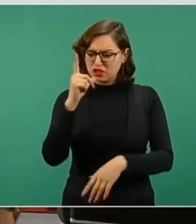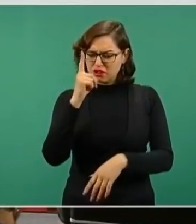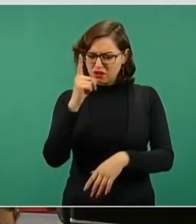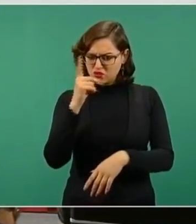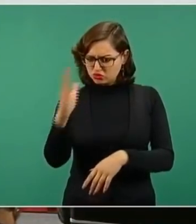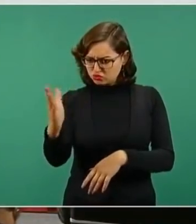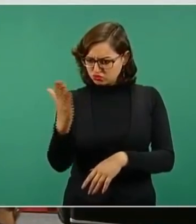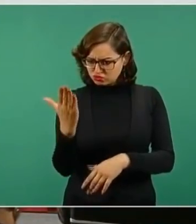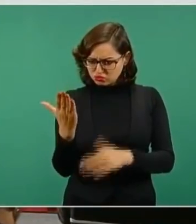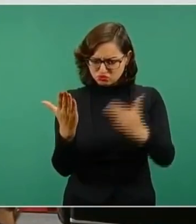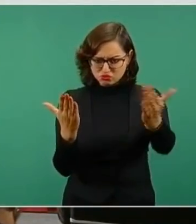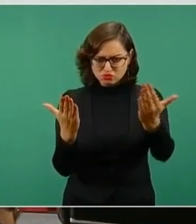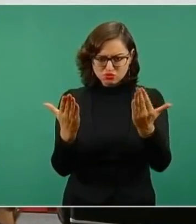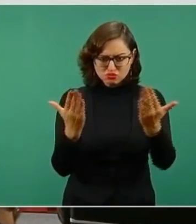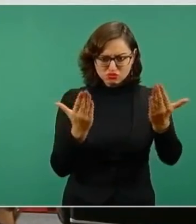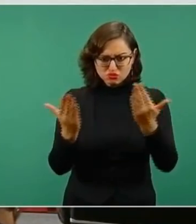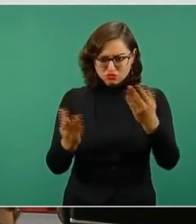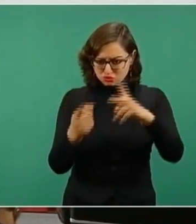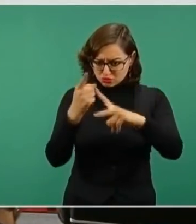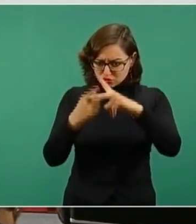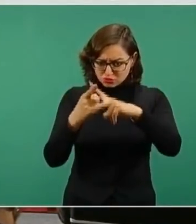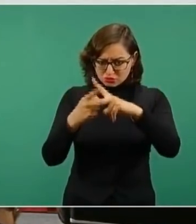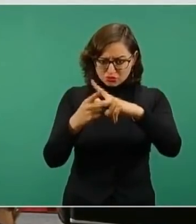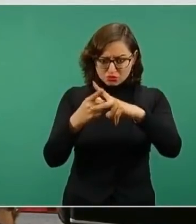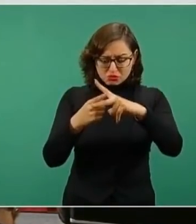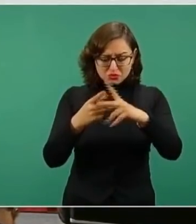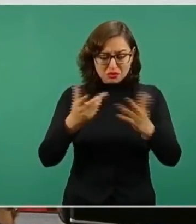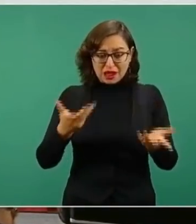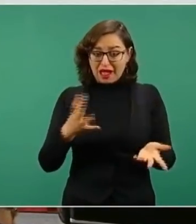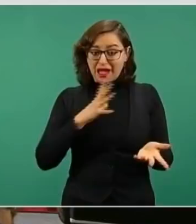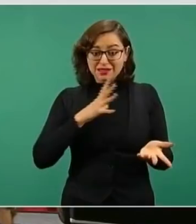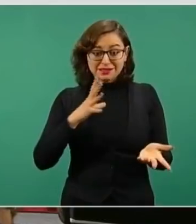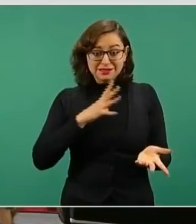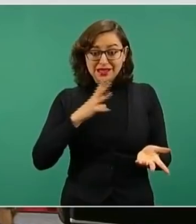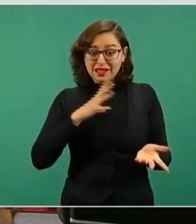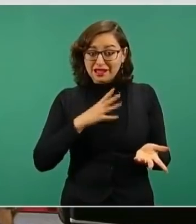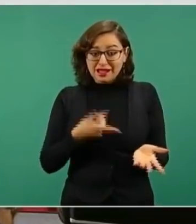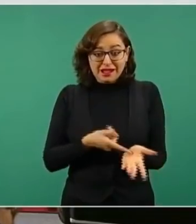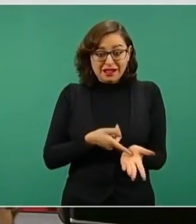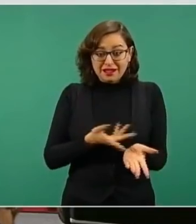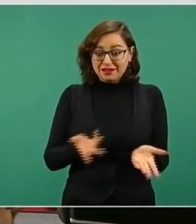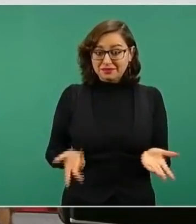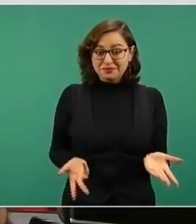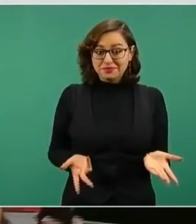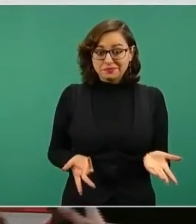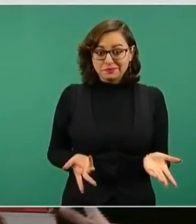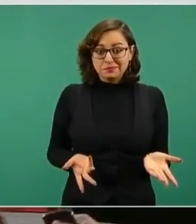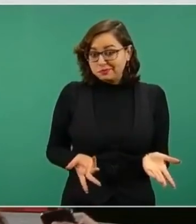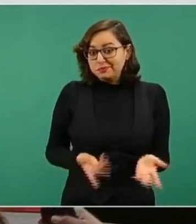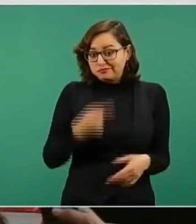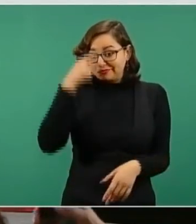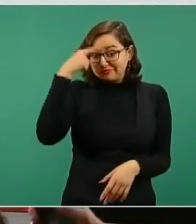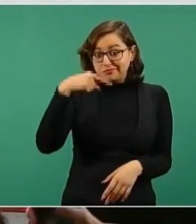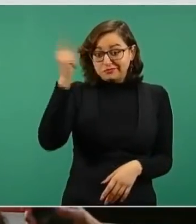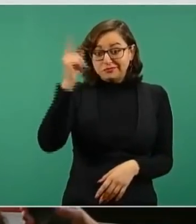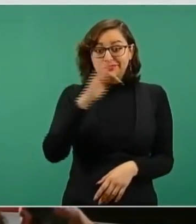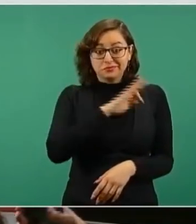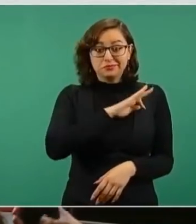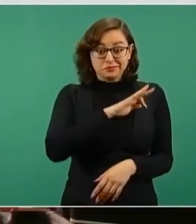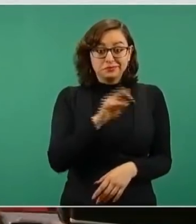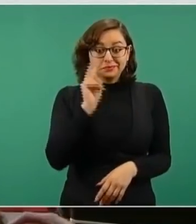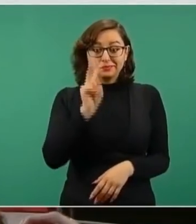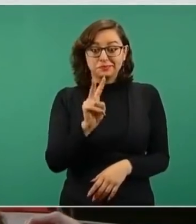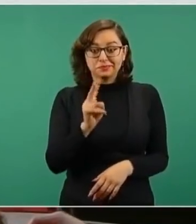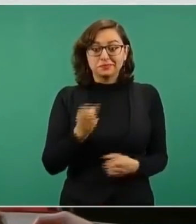el apoyo gubernamental, cómo se saca el costo, cómo tenemos el costo de cada uno de ellos. Y por eso es fácil obtener el monto